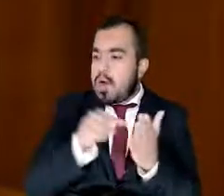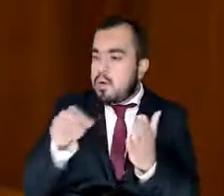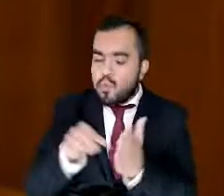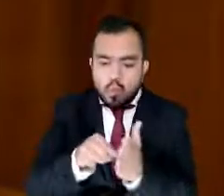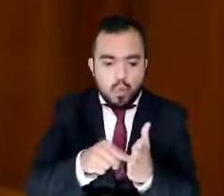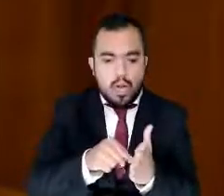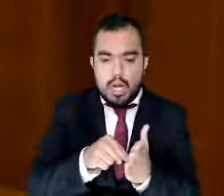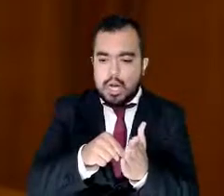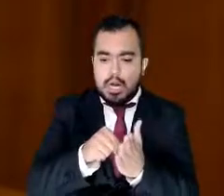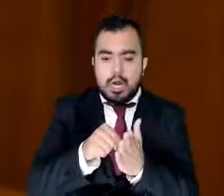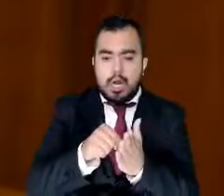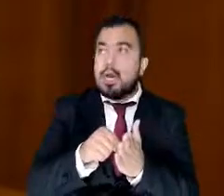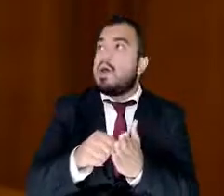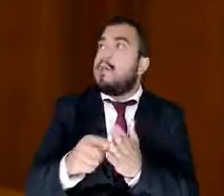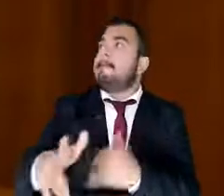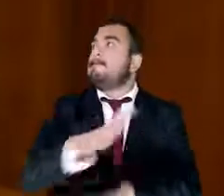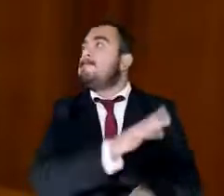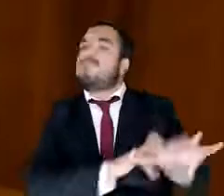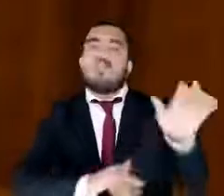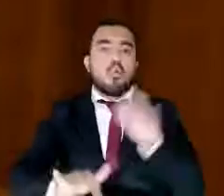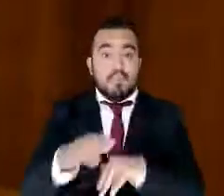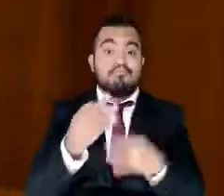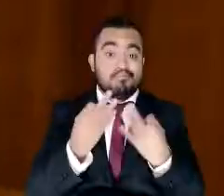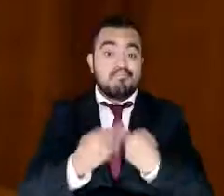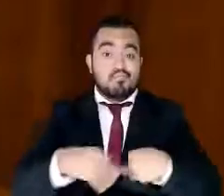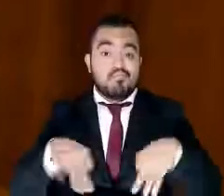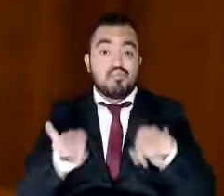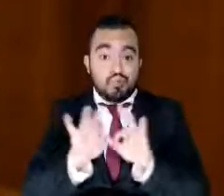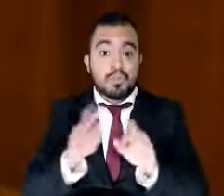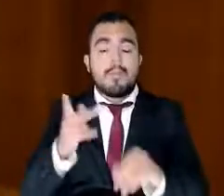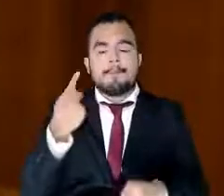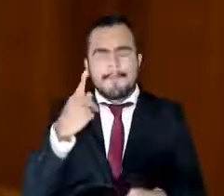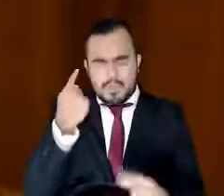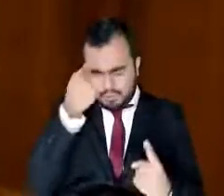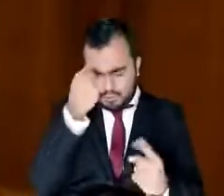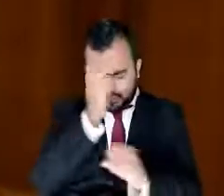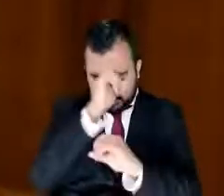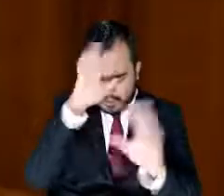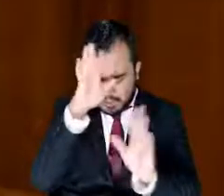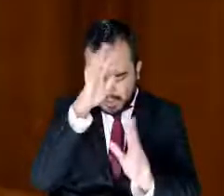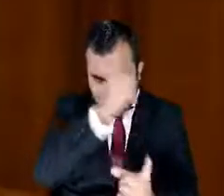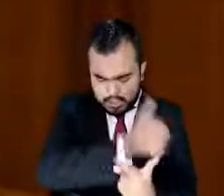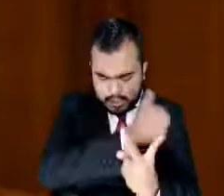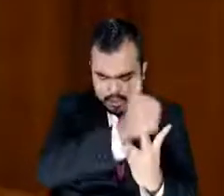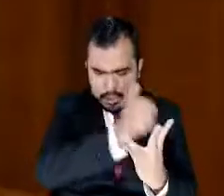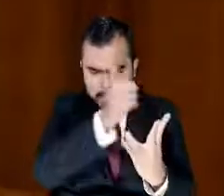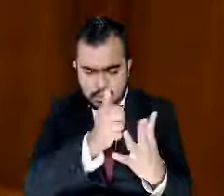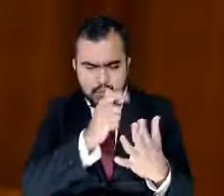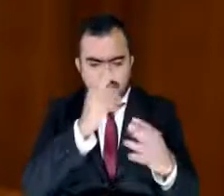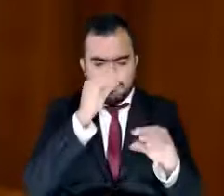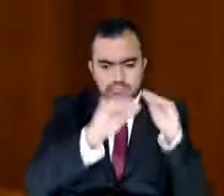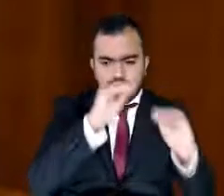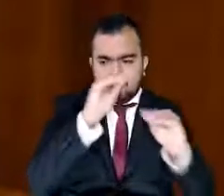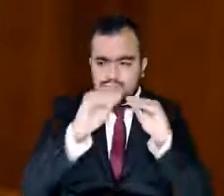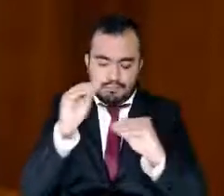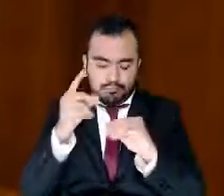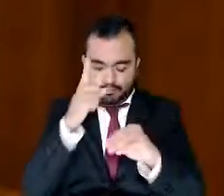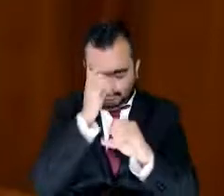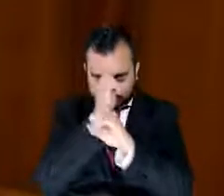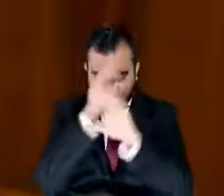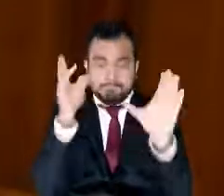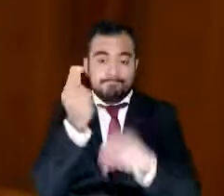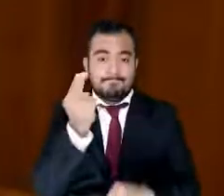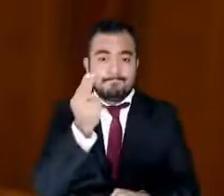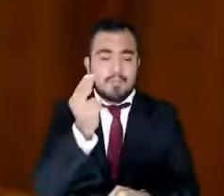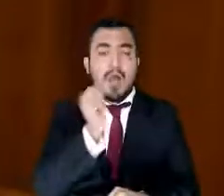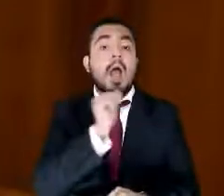una prioridad, pero también hay que poner en su justa dimensión cada uno de los proyectos en los que hemos estado haciendo intervenciones. Si nos vamos a